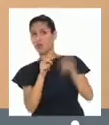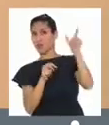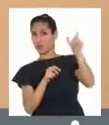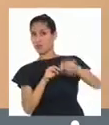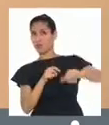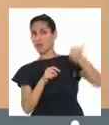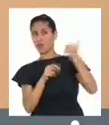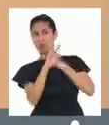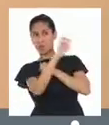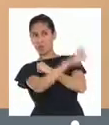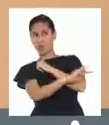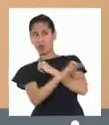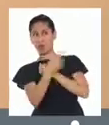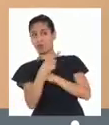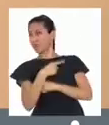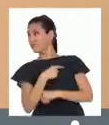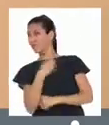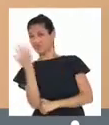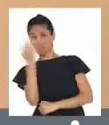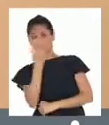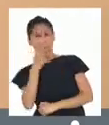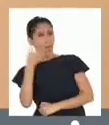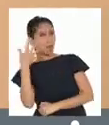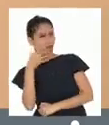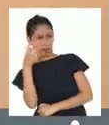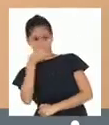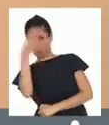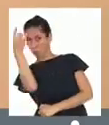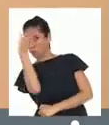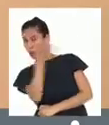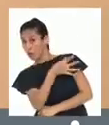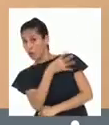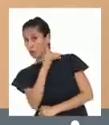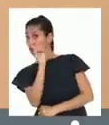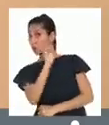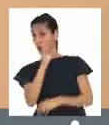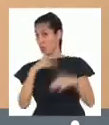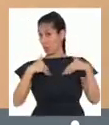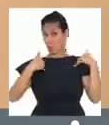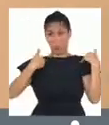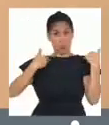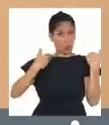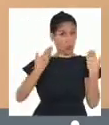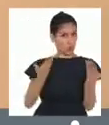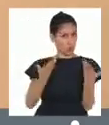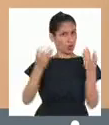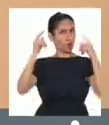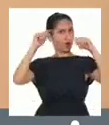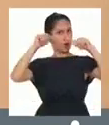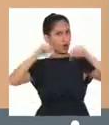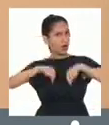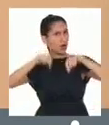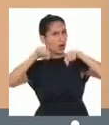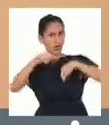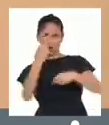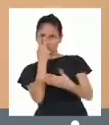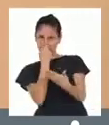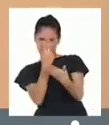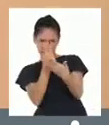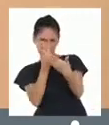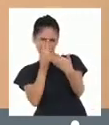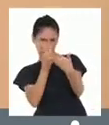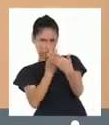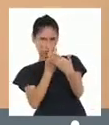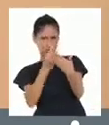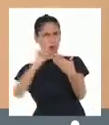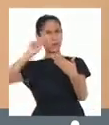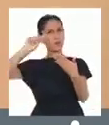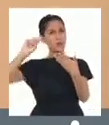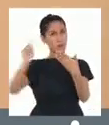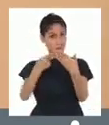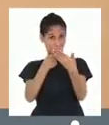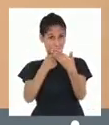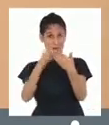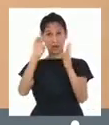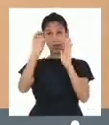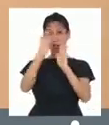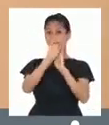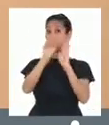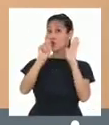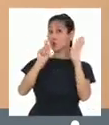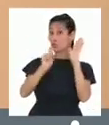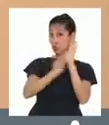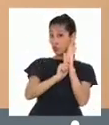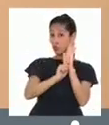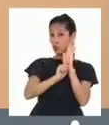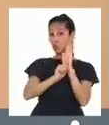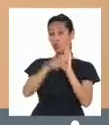universal. Y profundizaremos un poco más todo esto cuando revisemos la primera Constitución del Perú, que